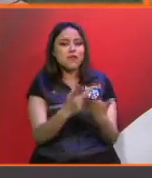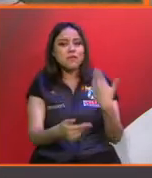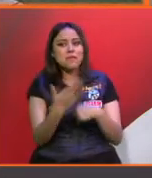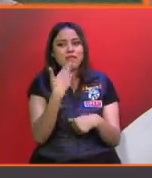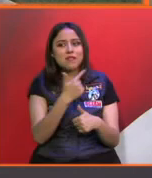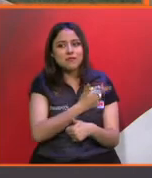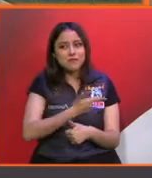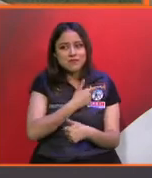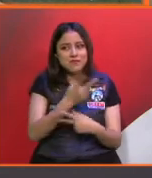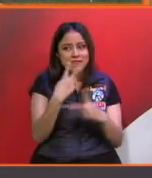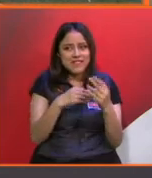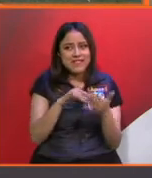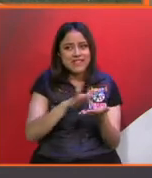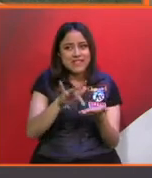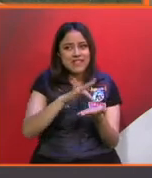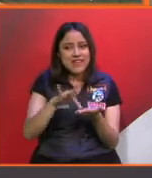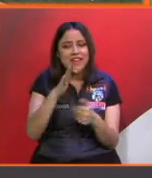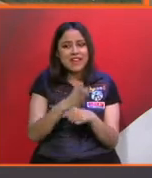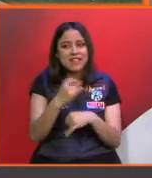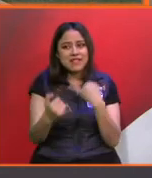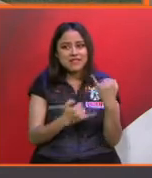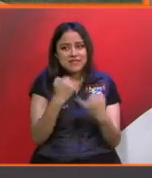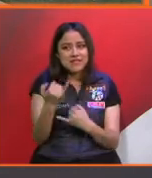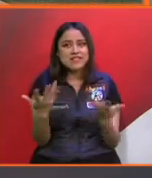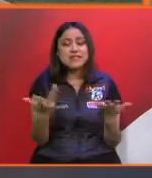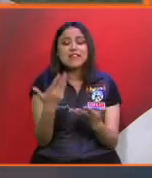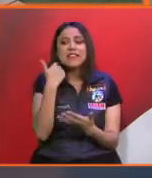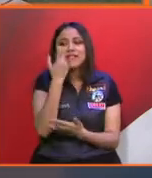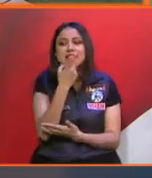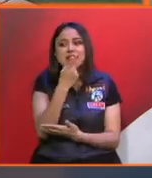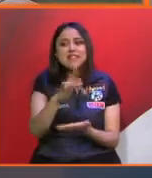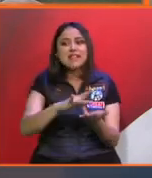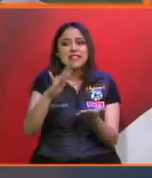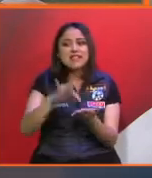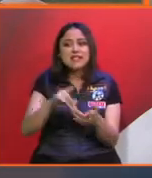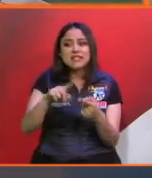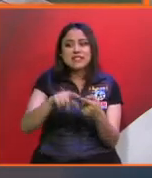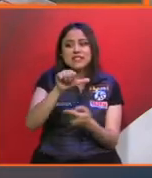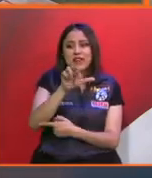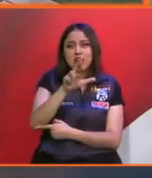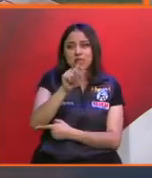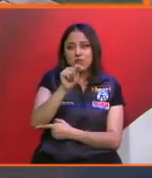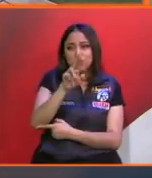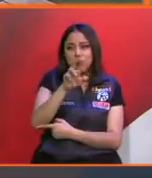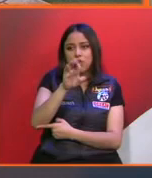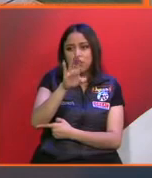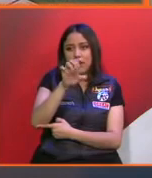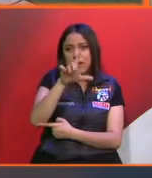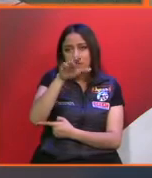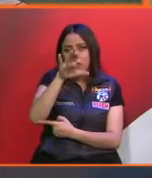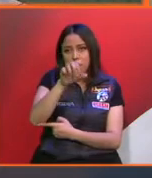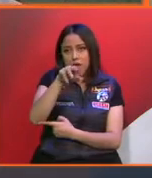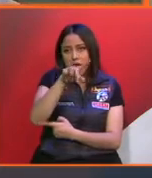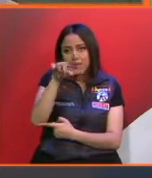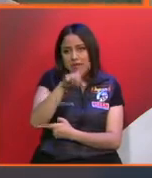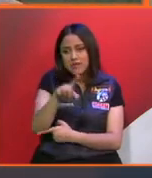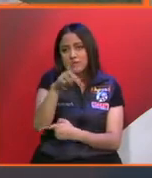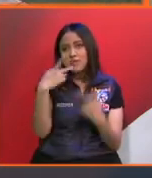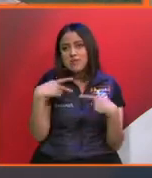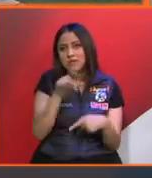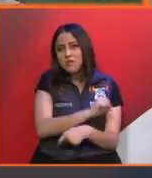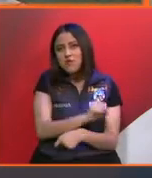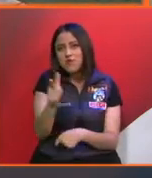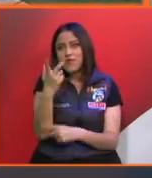estamos con gusto y ahora en esta ocasión con los juguetes. Y también agradecer a Arturo Belmont Martínez, presidente del Colegio de Profesionales en Derecho, que siempre está